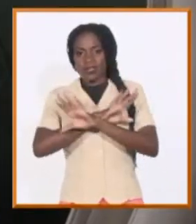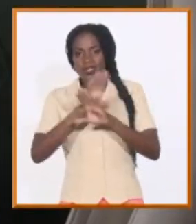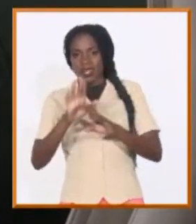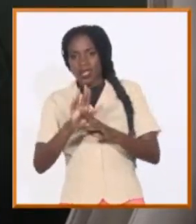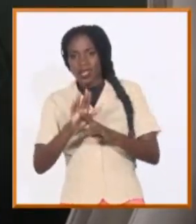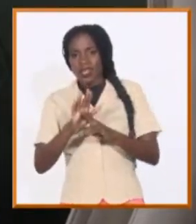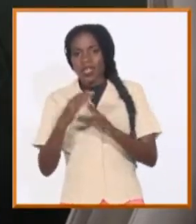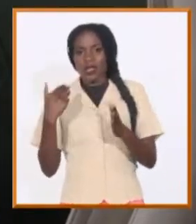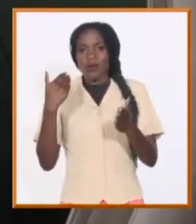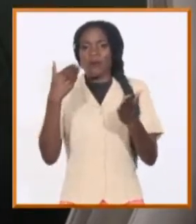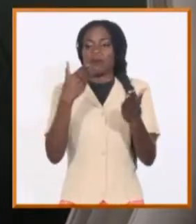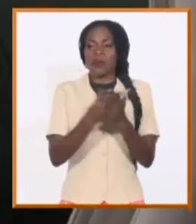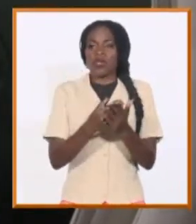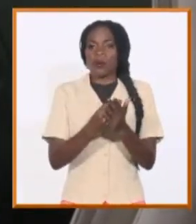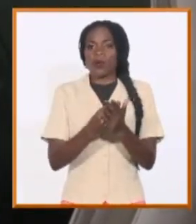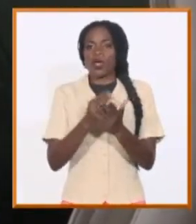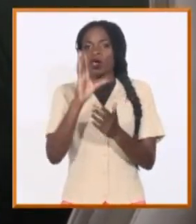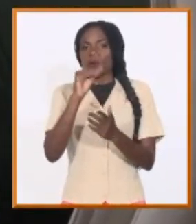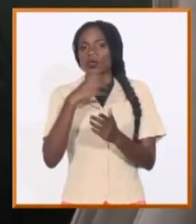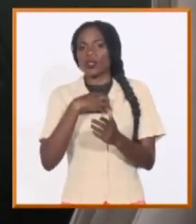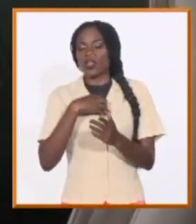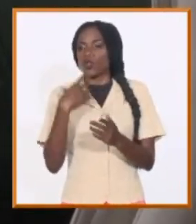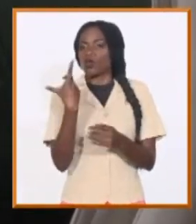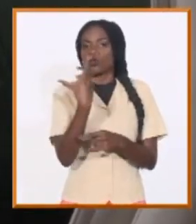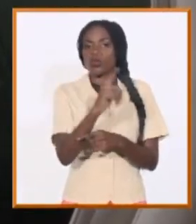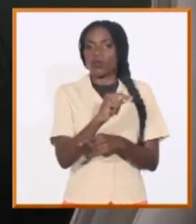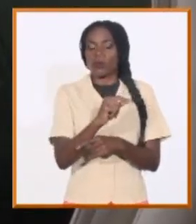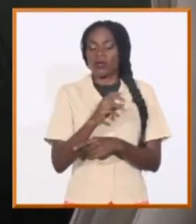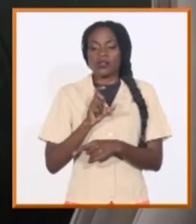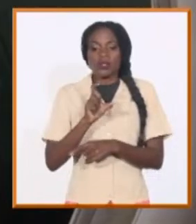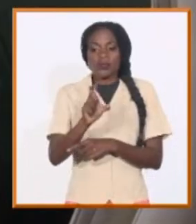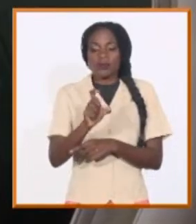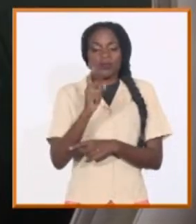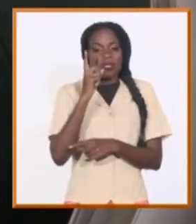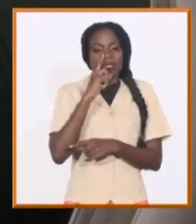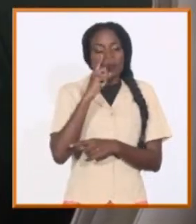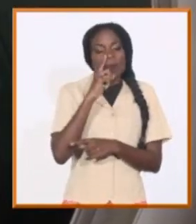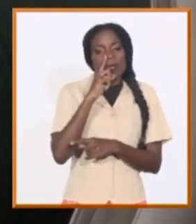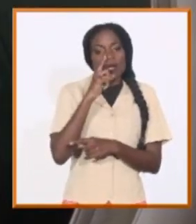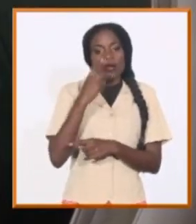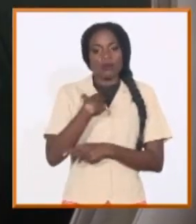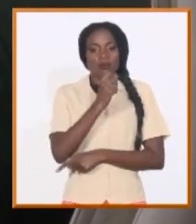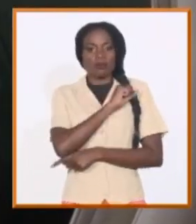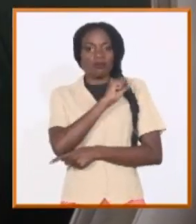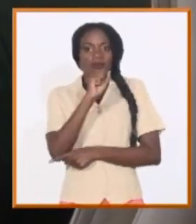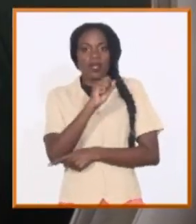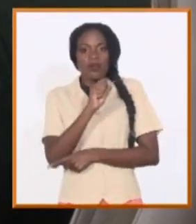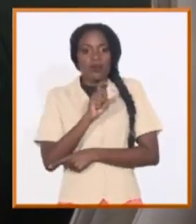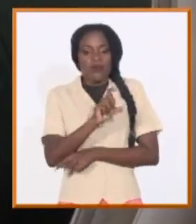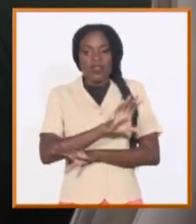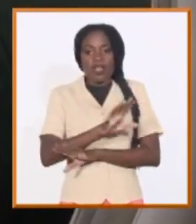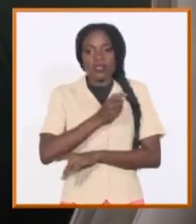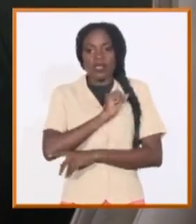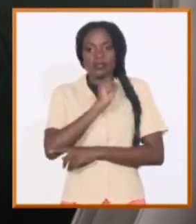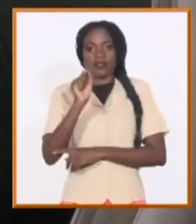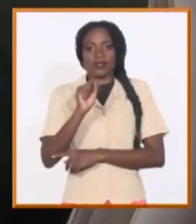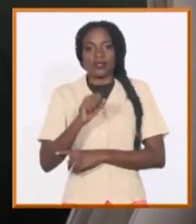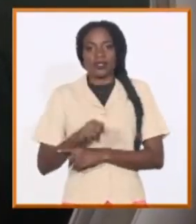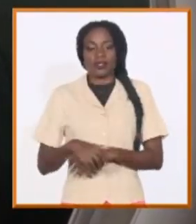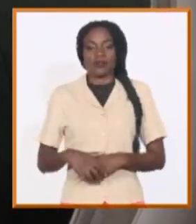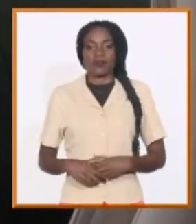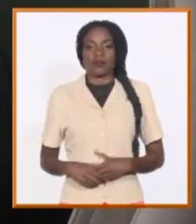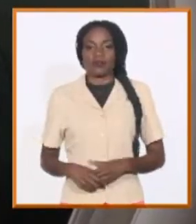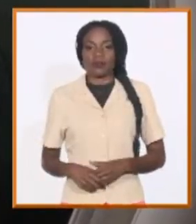competencia, vine porque me convencieron, quiero retirarme, y termina discutiendo el oro de los panamericanos, gana centroamericano, y creo que por lo menos le da vitamina, ¿no?